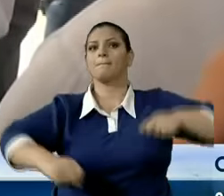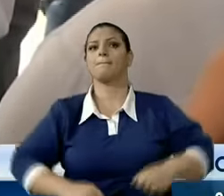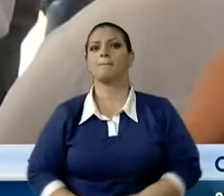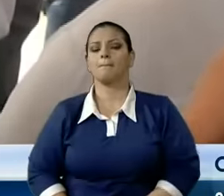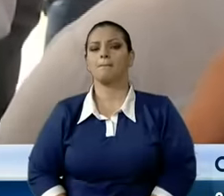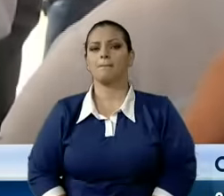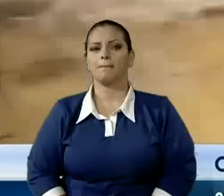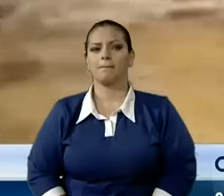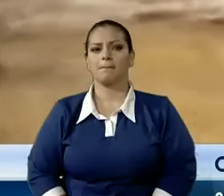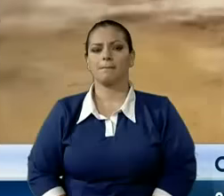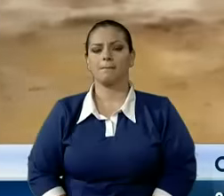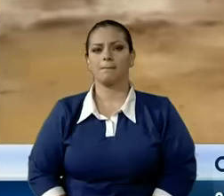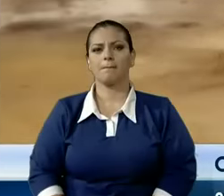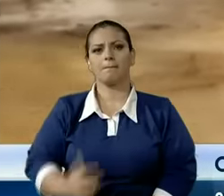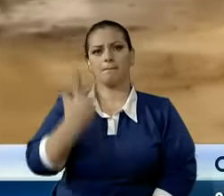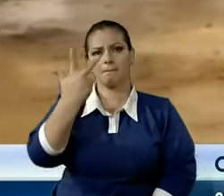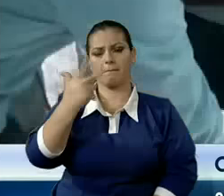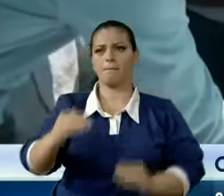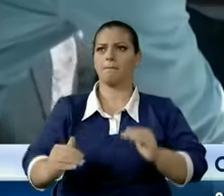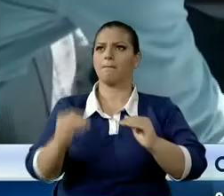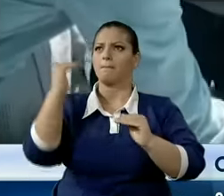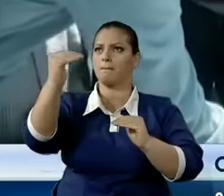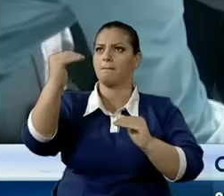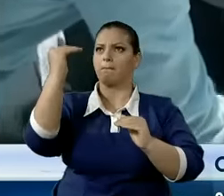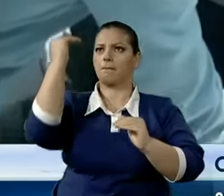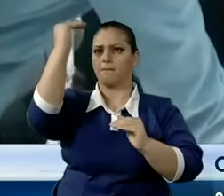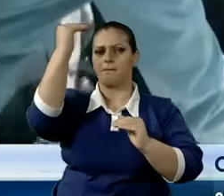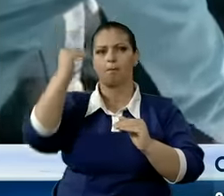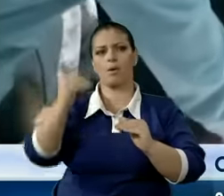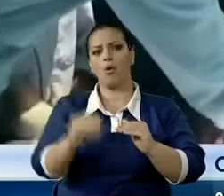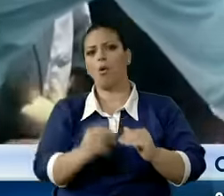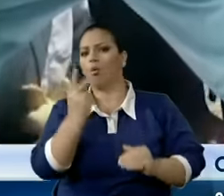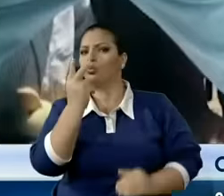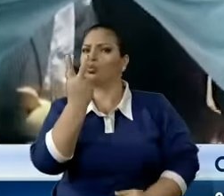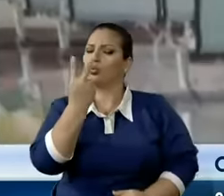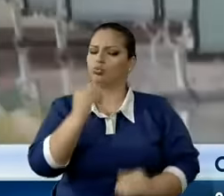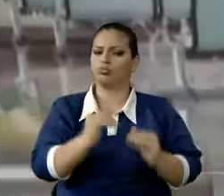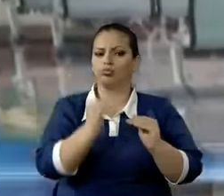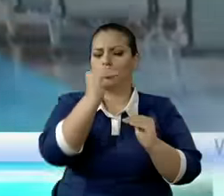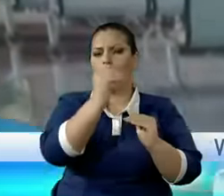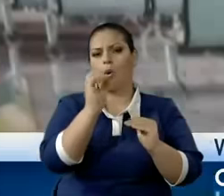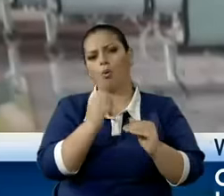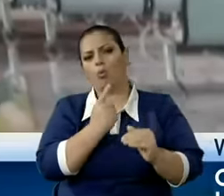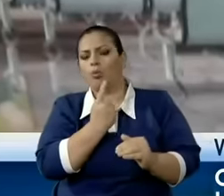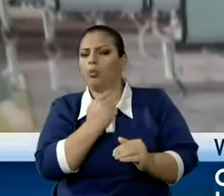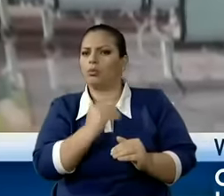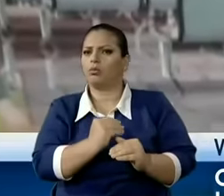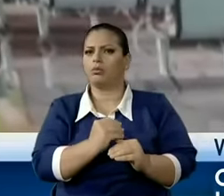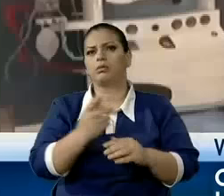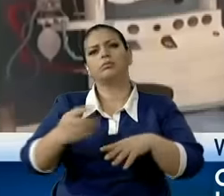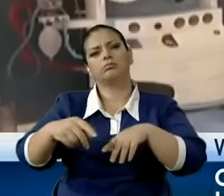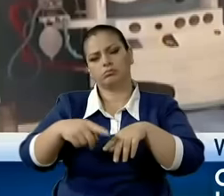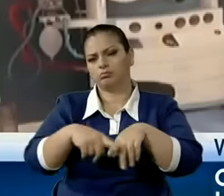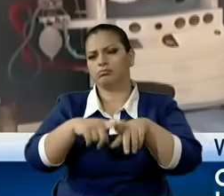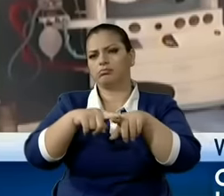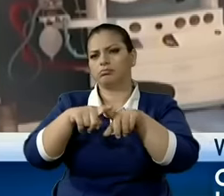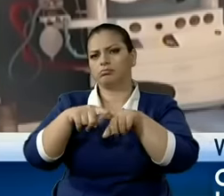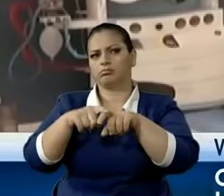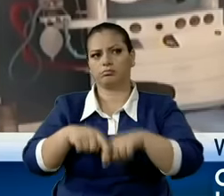tendremos hasta tres pisos, 2 pisos y planta baja, ¿no? Sismo resistente, con todas las normas